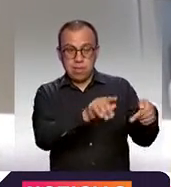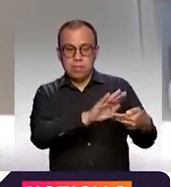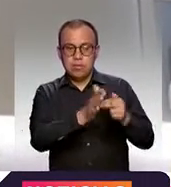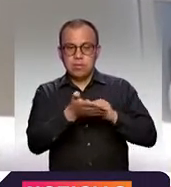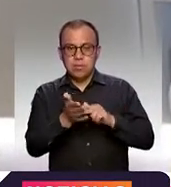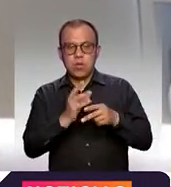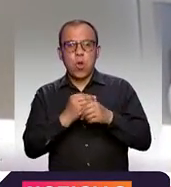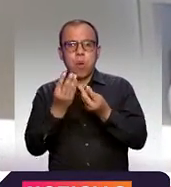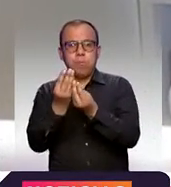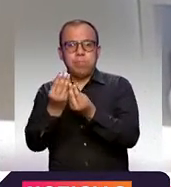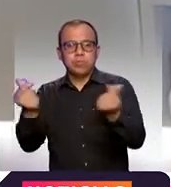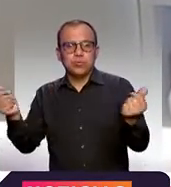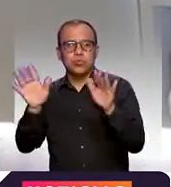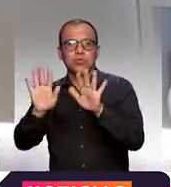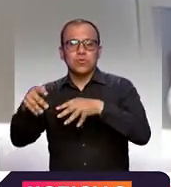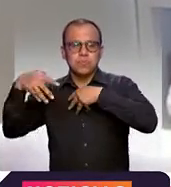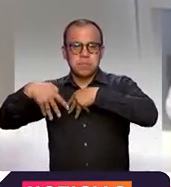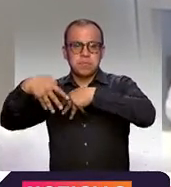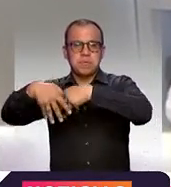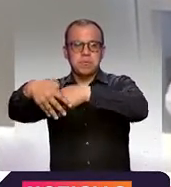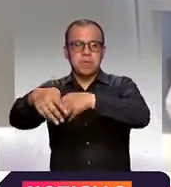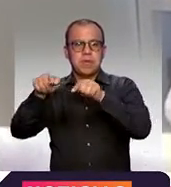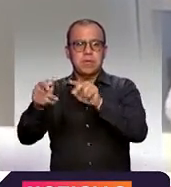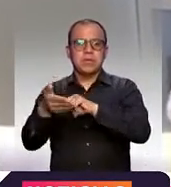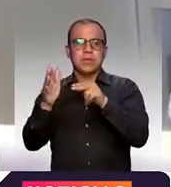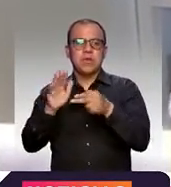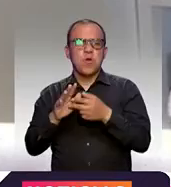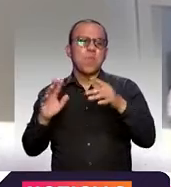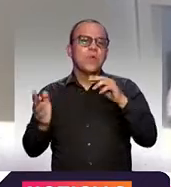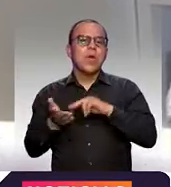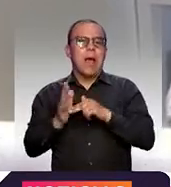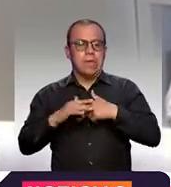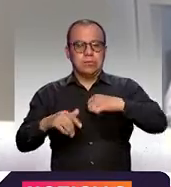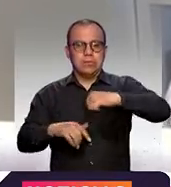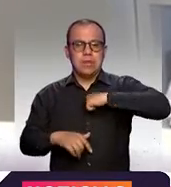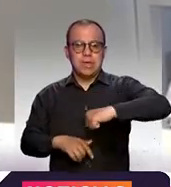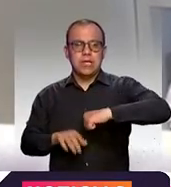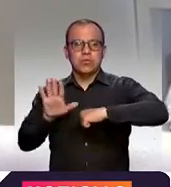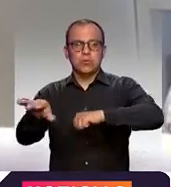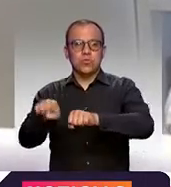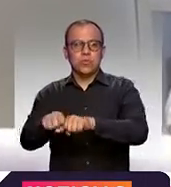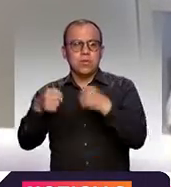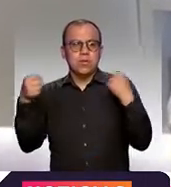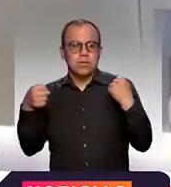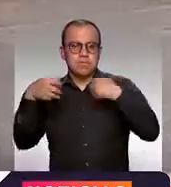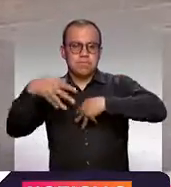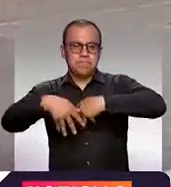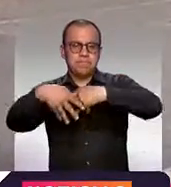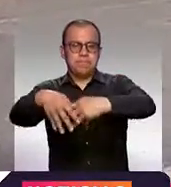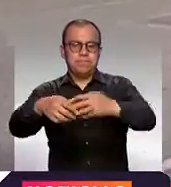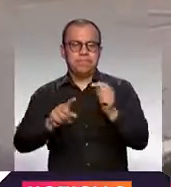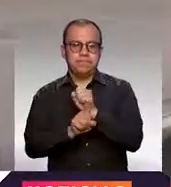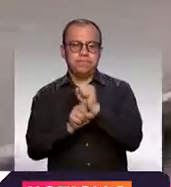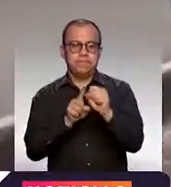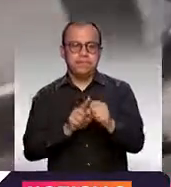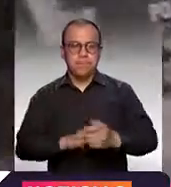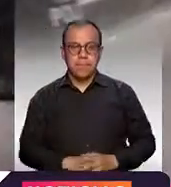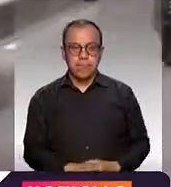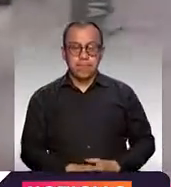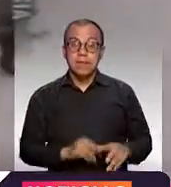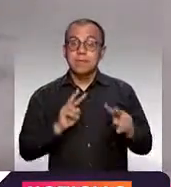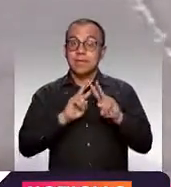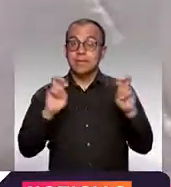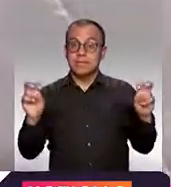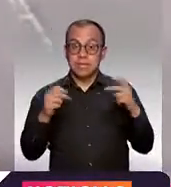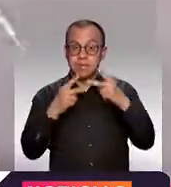implican disolver las manifestaciones, porque ello sería coartar el derecho de los ciudadanos a la protesta social. La veeduría también pide que